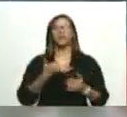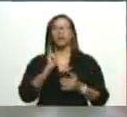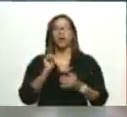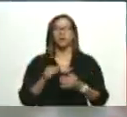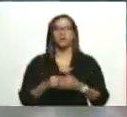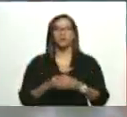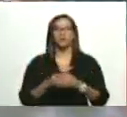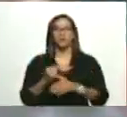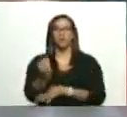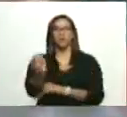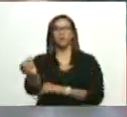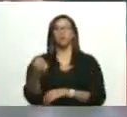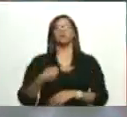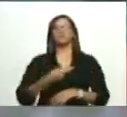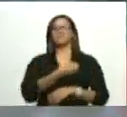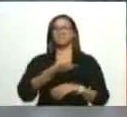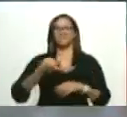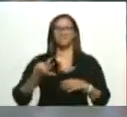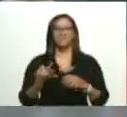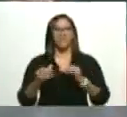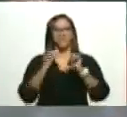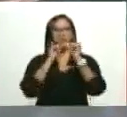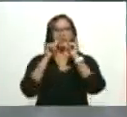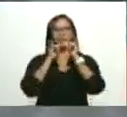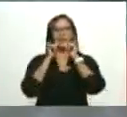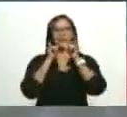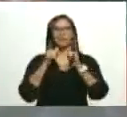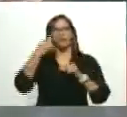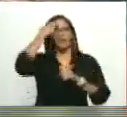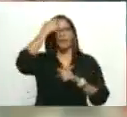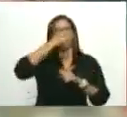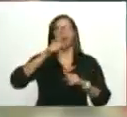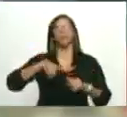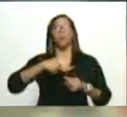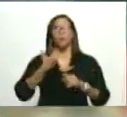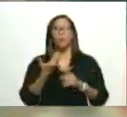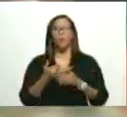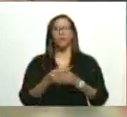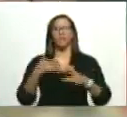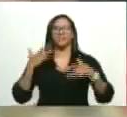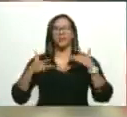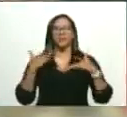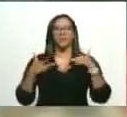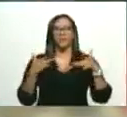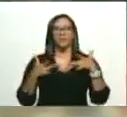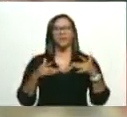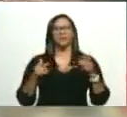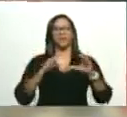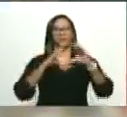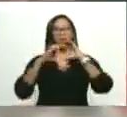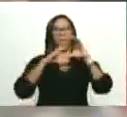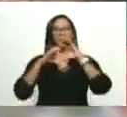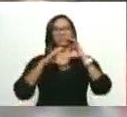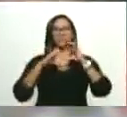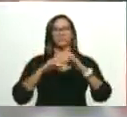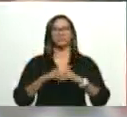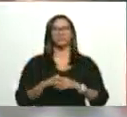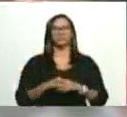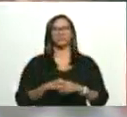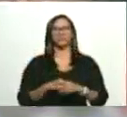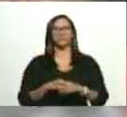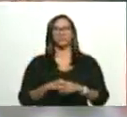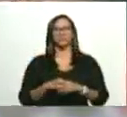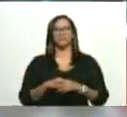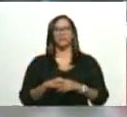una nutrida participación y una oportunidad para que el pueblo pueda disfrutar de esta conversación, de estos debates sobre el pensamiento del